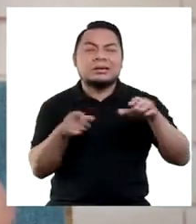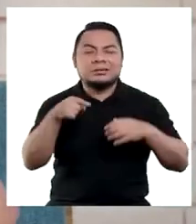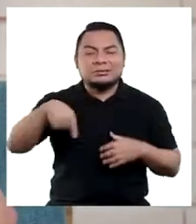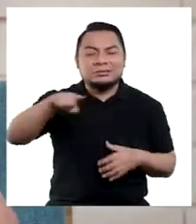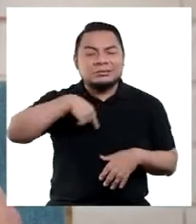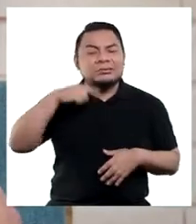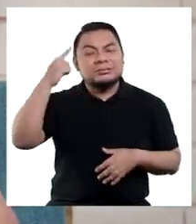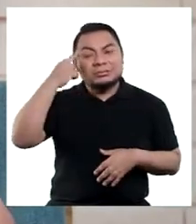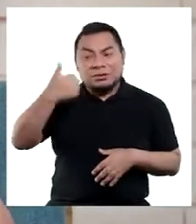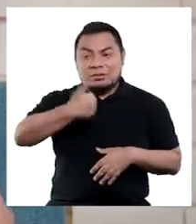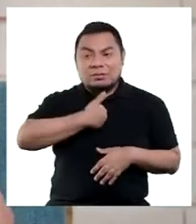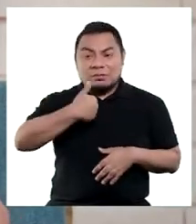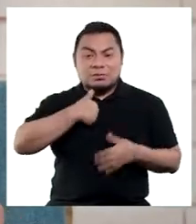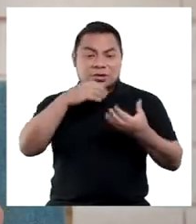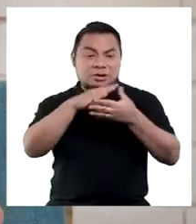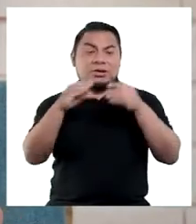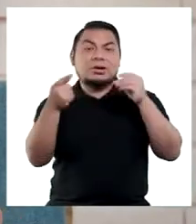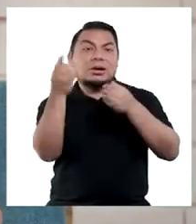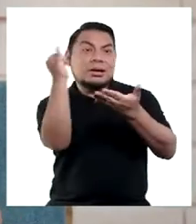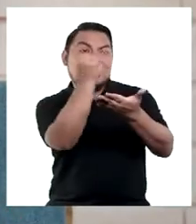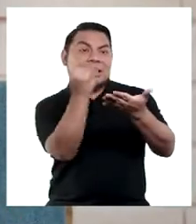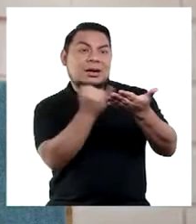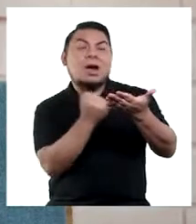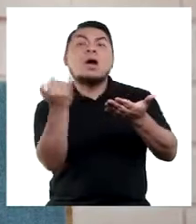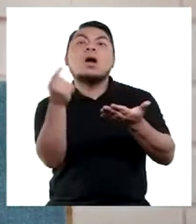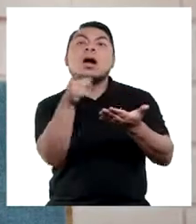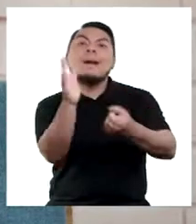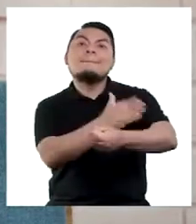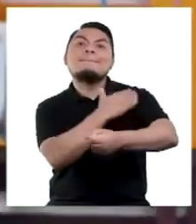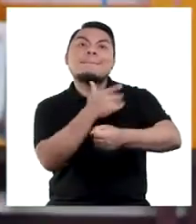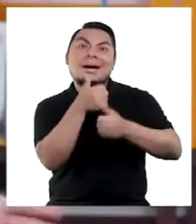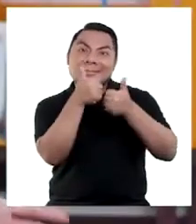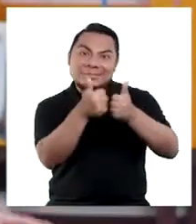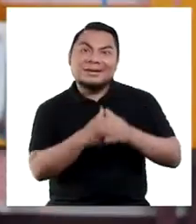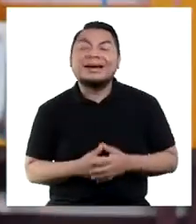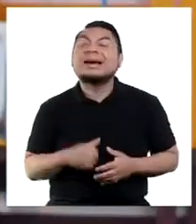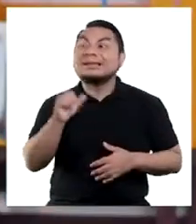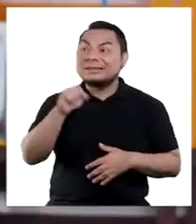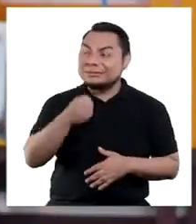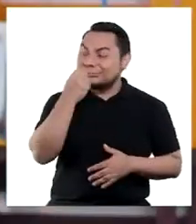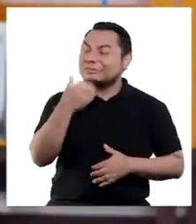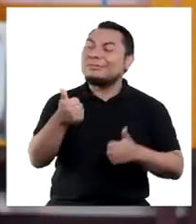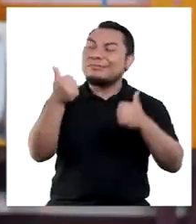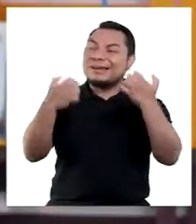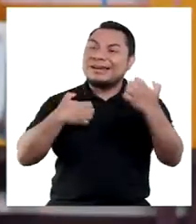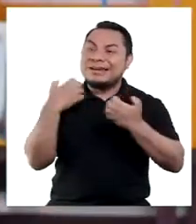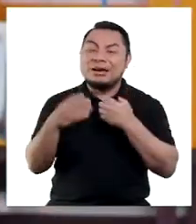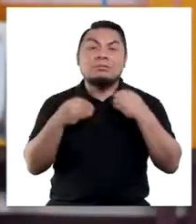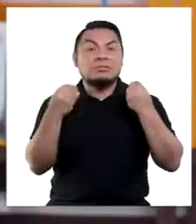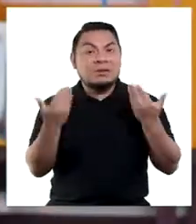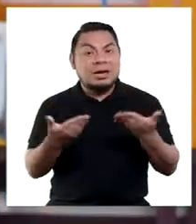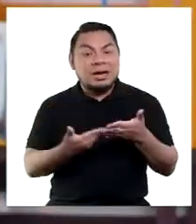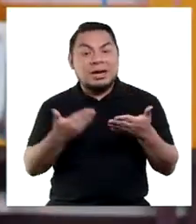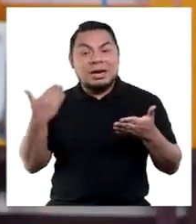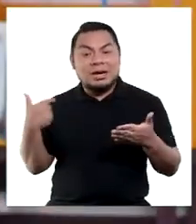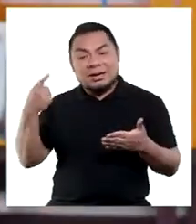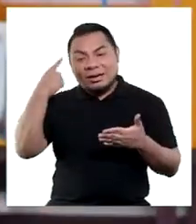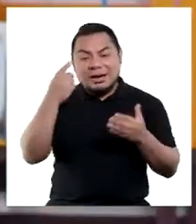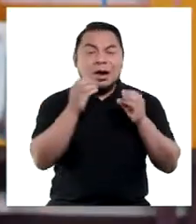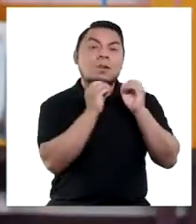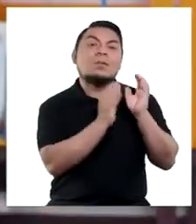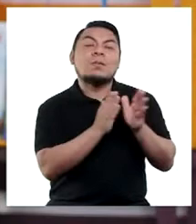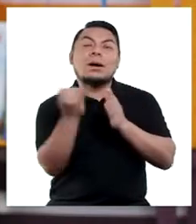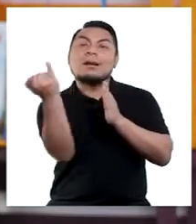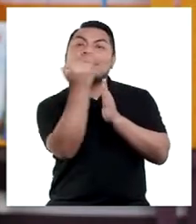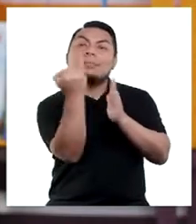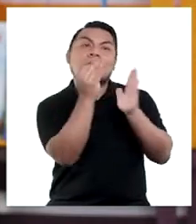nuestros propios pregones leyendo las imágenes me encantó sí y fue muy emocionante porque antes tuvimos